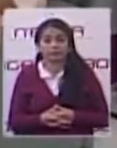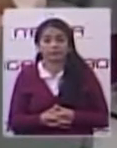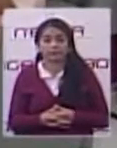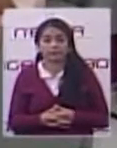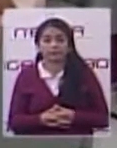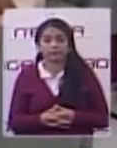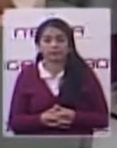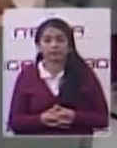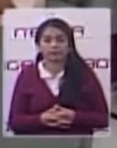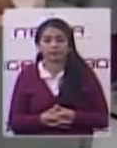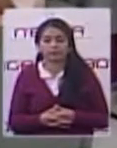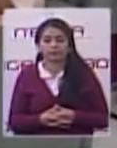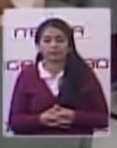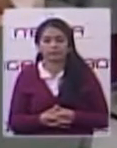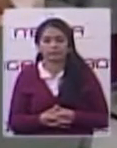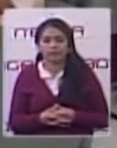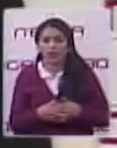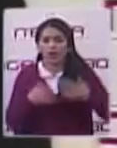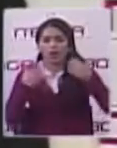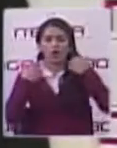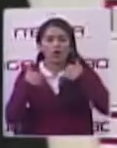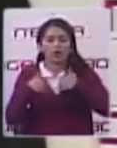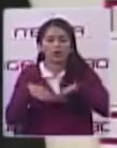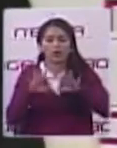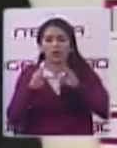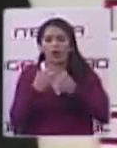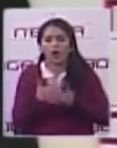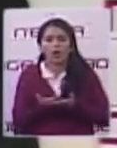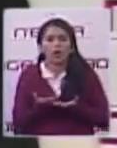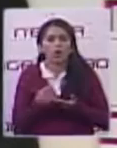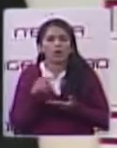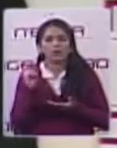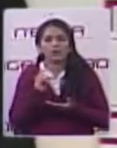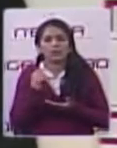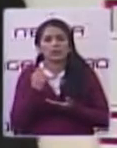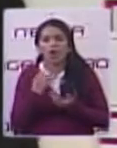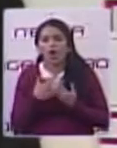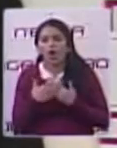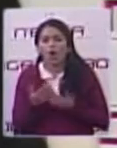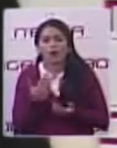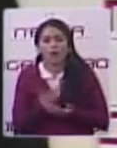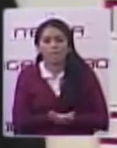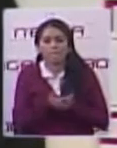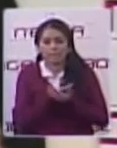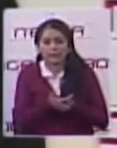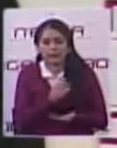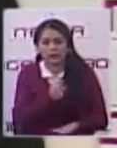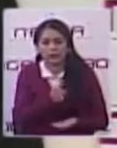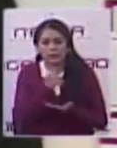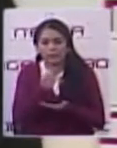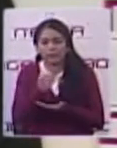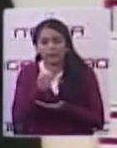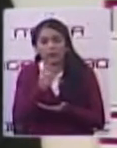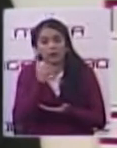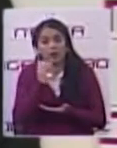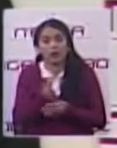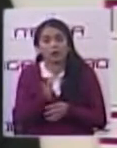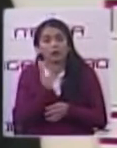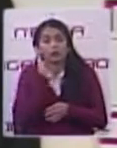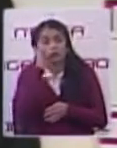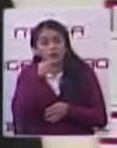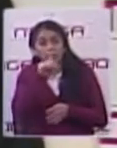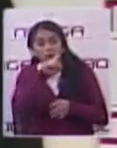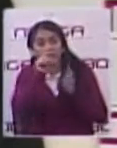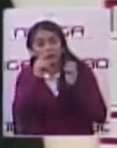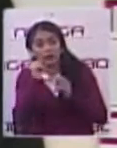hablando en libras, en onzas, o sea, ¿cómo es que el público americano va a querer verlo? O sea, que son todos esos detalles que vamos